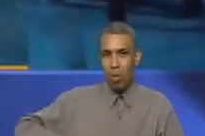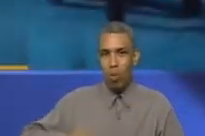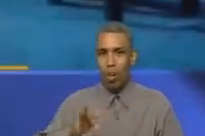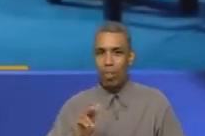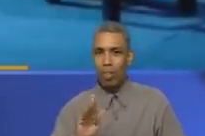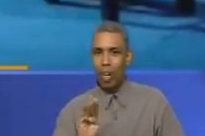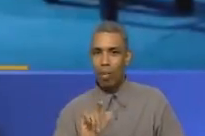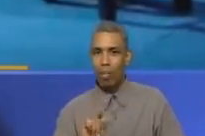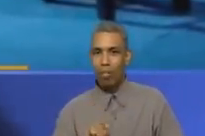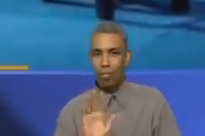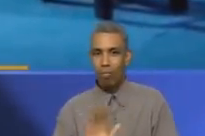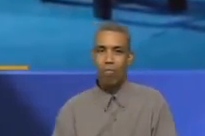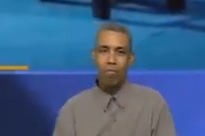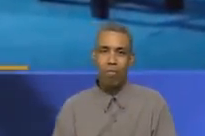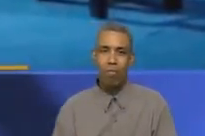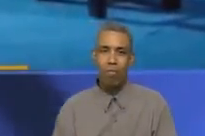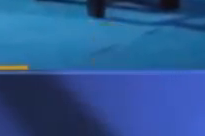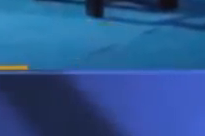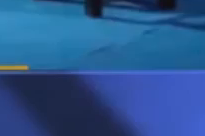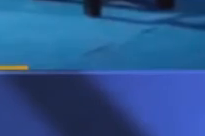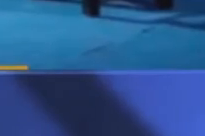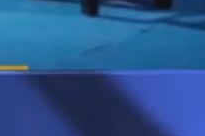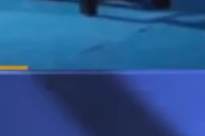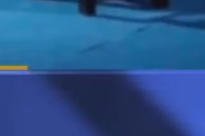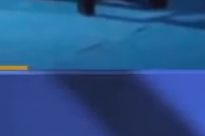Ya volvemos.